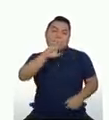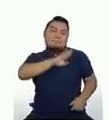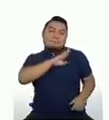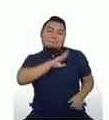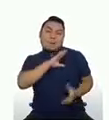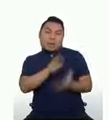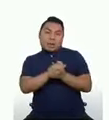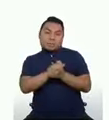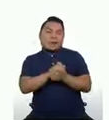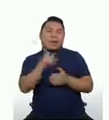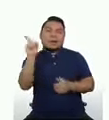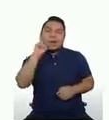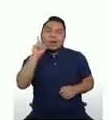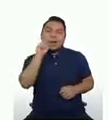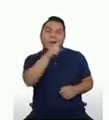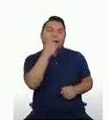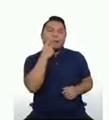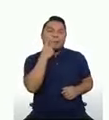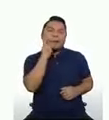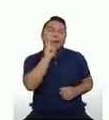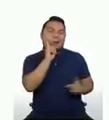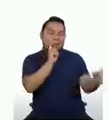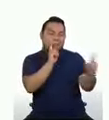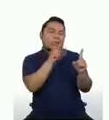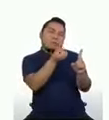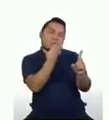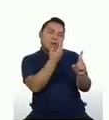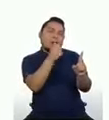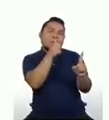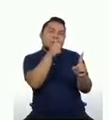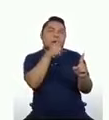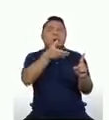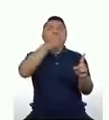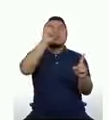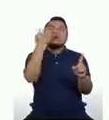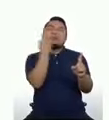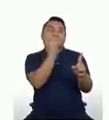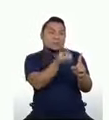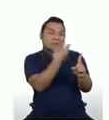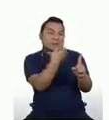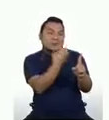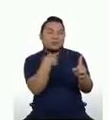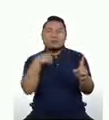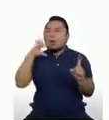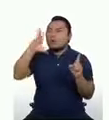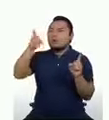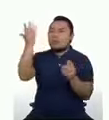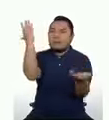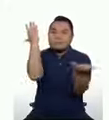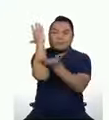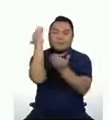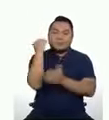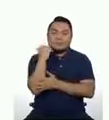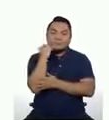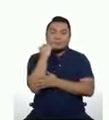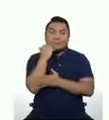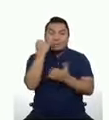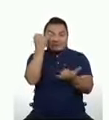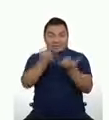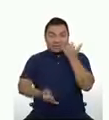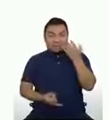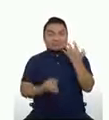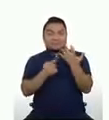amigo engaña al hombre para que le diga su secreto e intente robar el acuario. Y